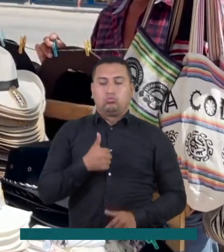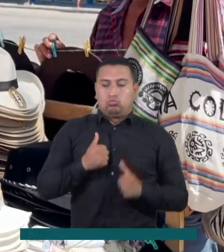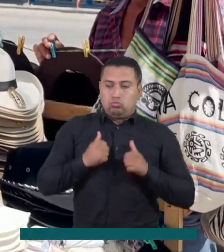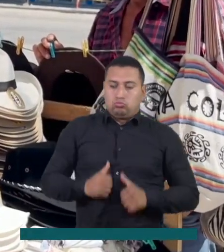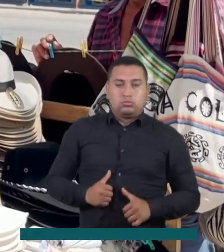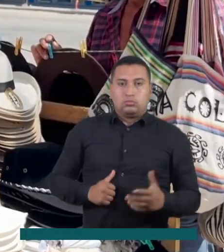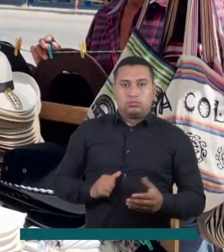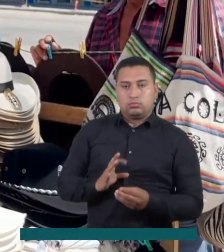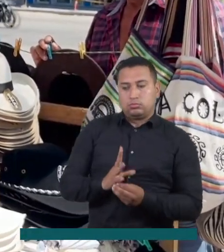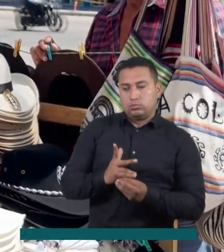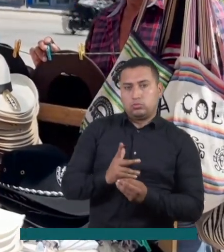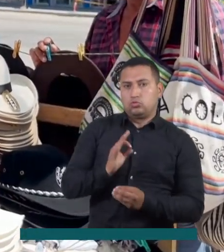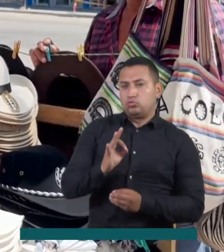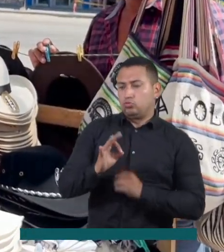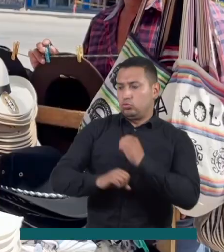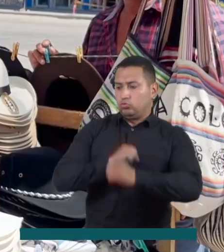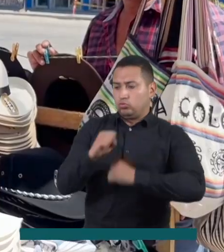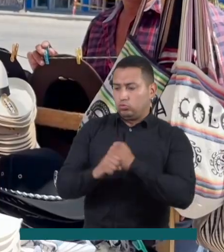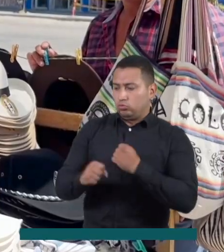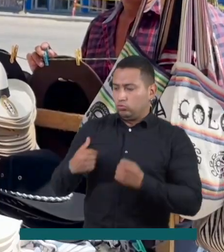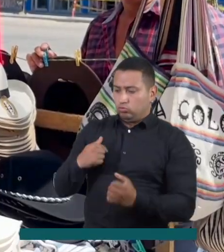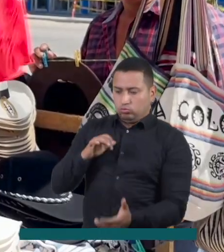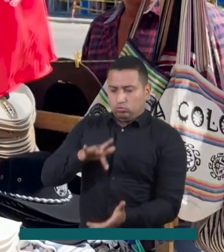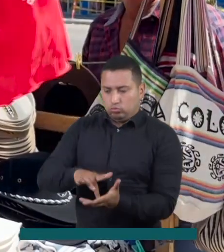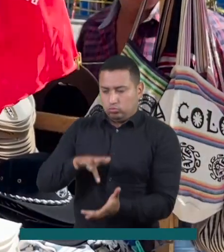vengo todos los años a la ciudad de Neiva,